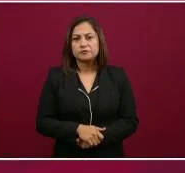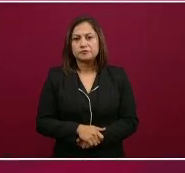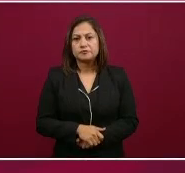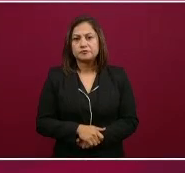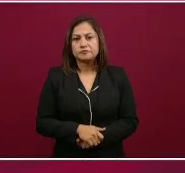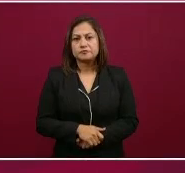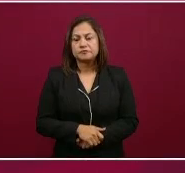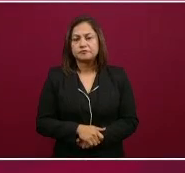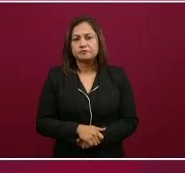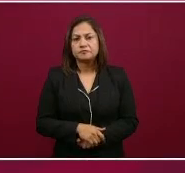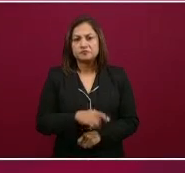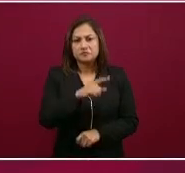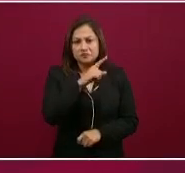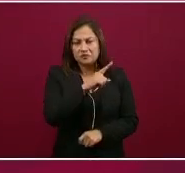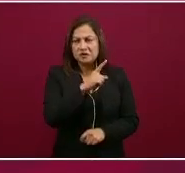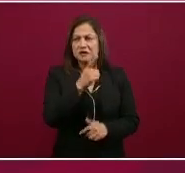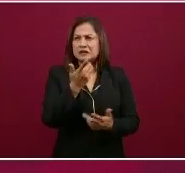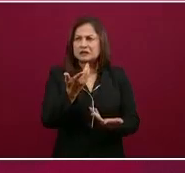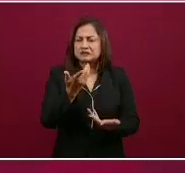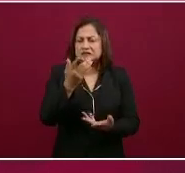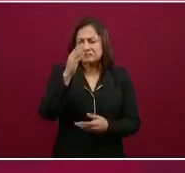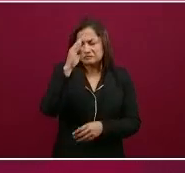comprender que no es